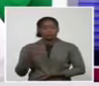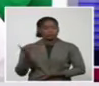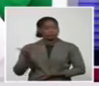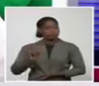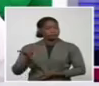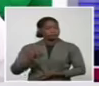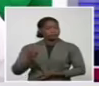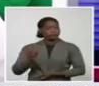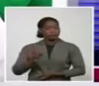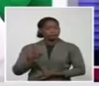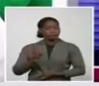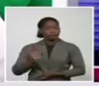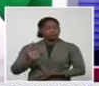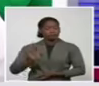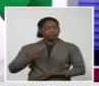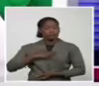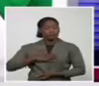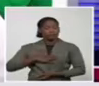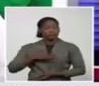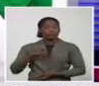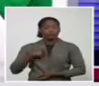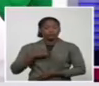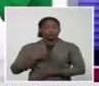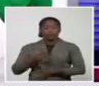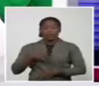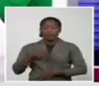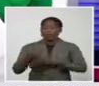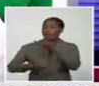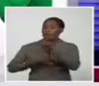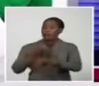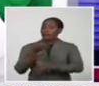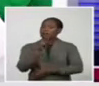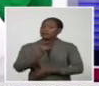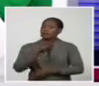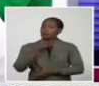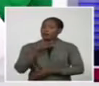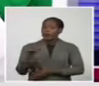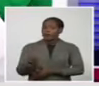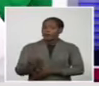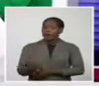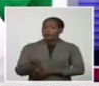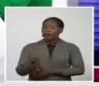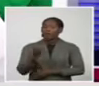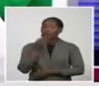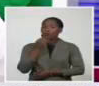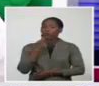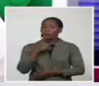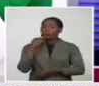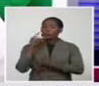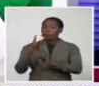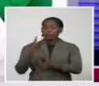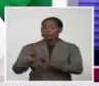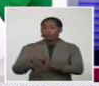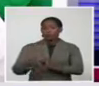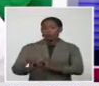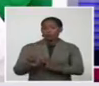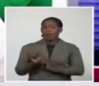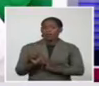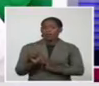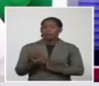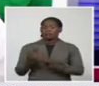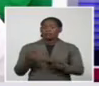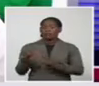informar casos fallecidos con edades jóvenes, relativamente, y que de verdad